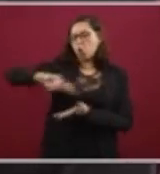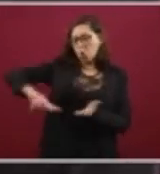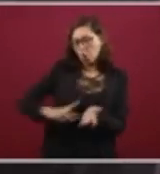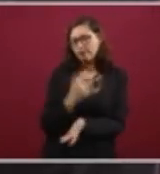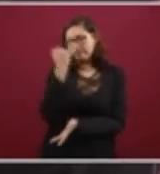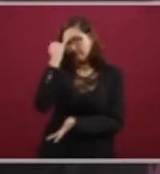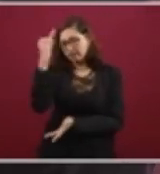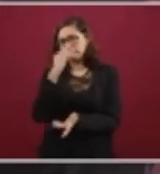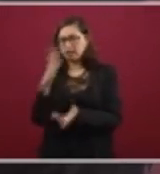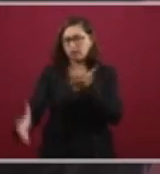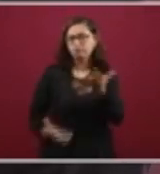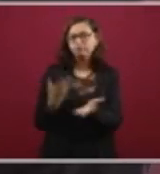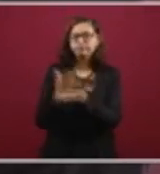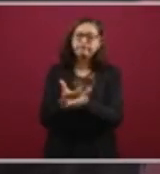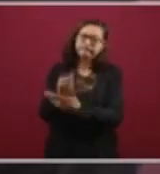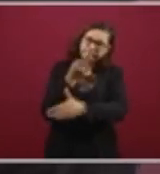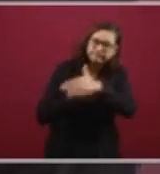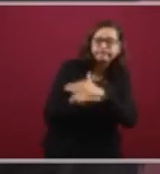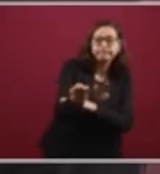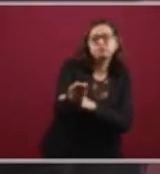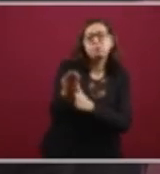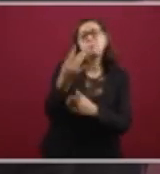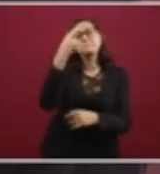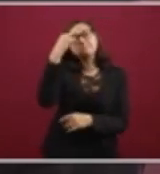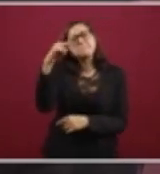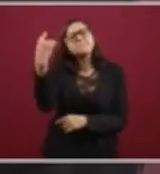iniciativa para